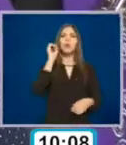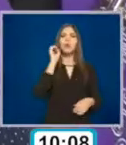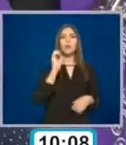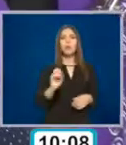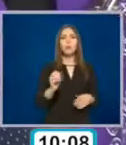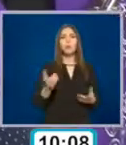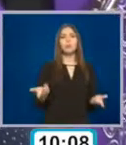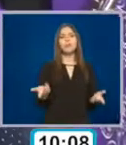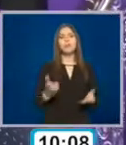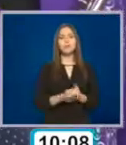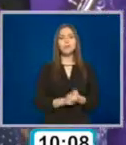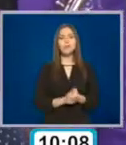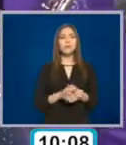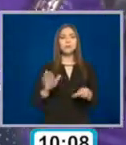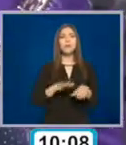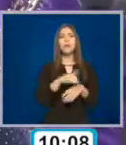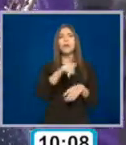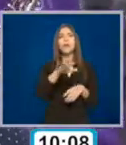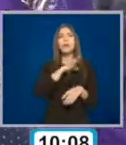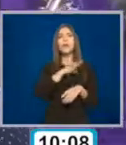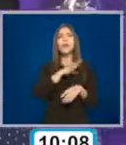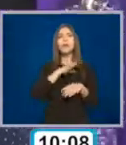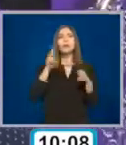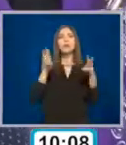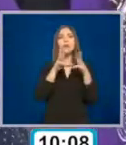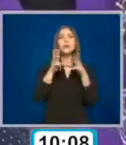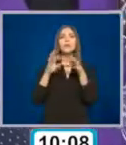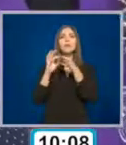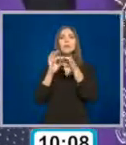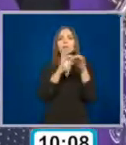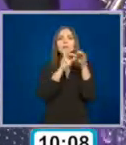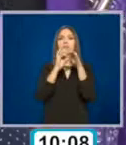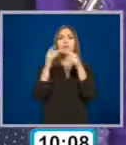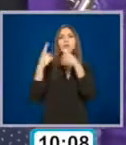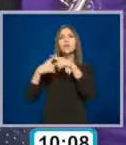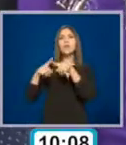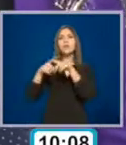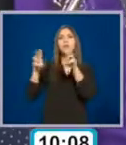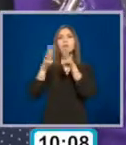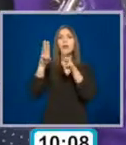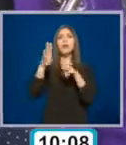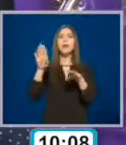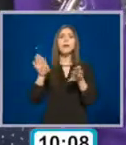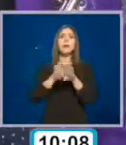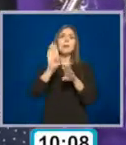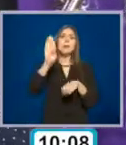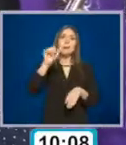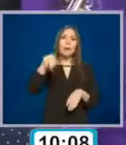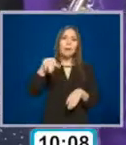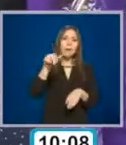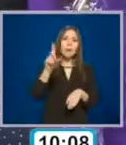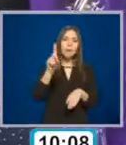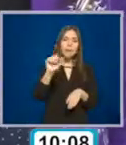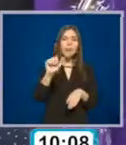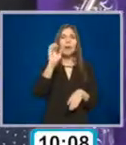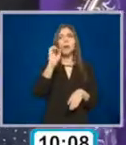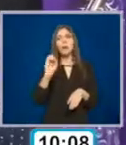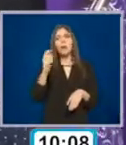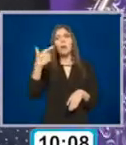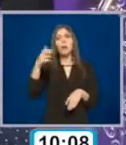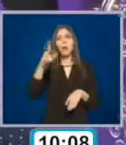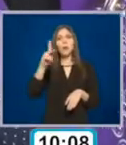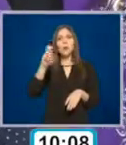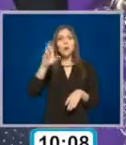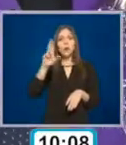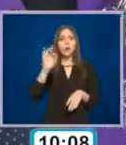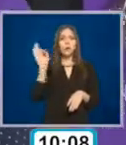que pues fusionando todo este ritmo de banda, de lo grupero. ¿Te gustaría algún día tú como cantante